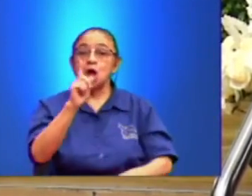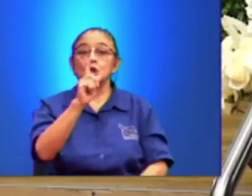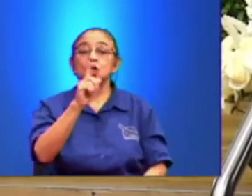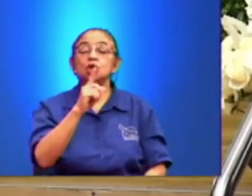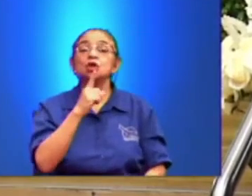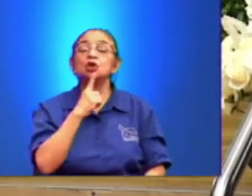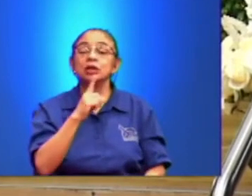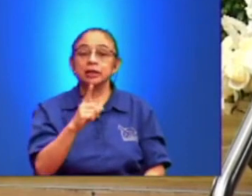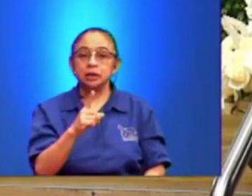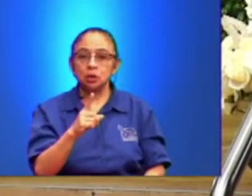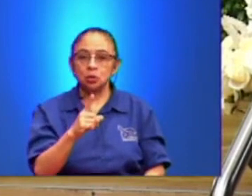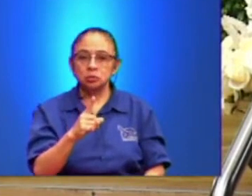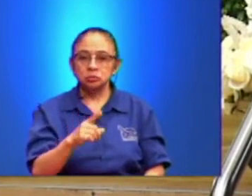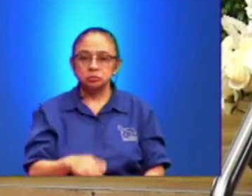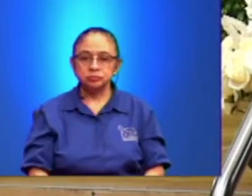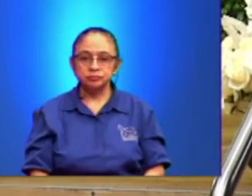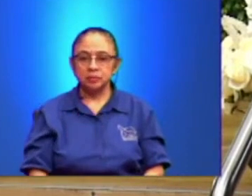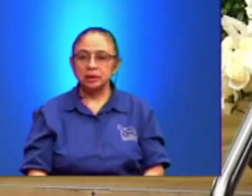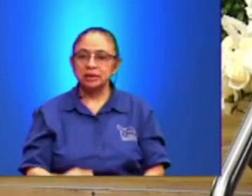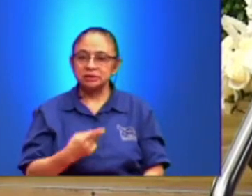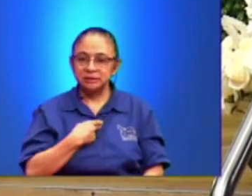mismo porque él sufrió mucho